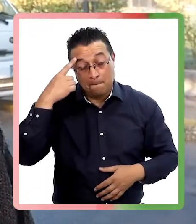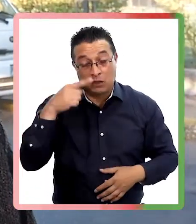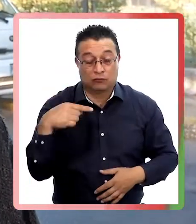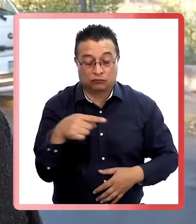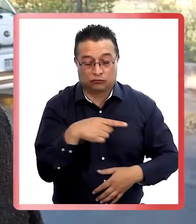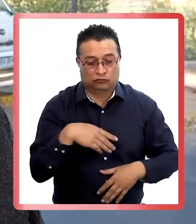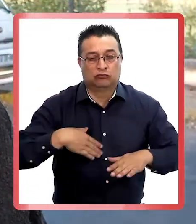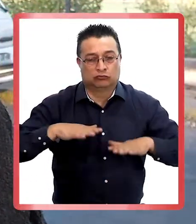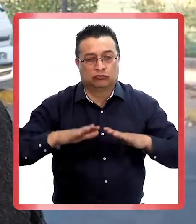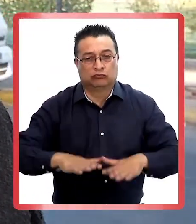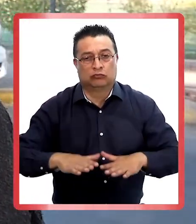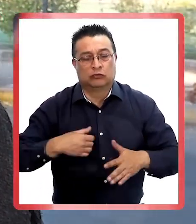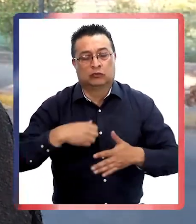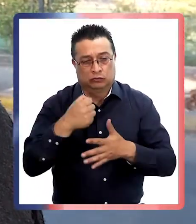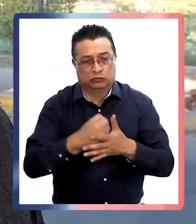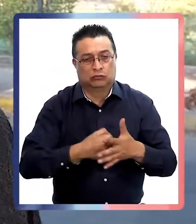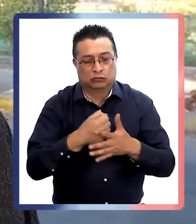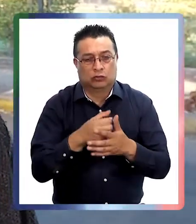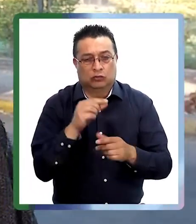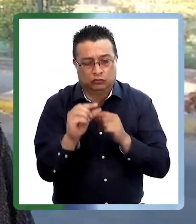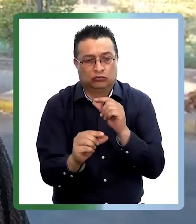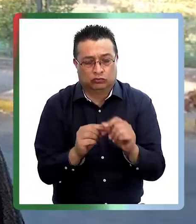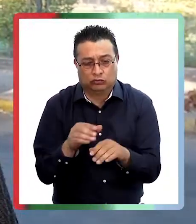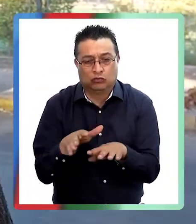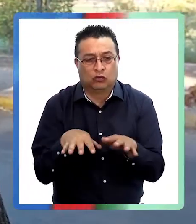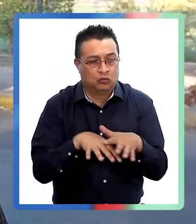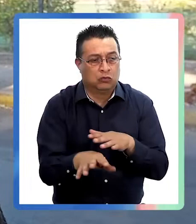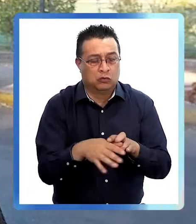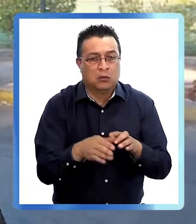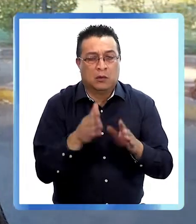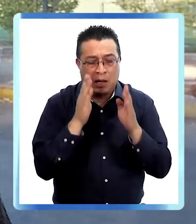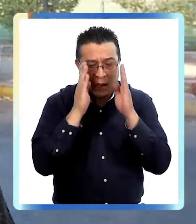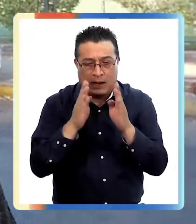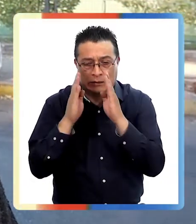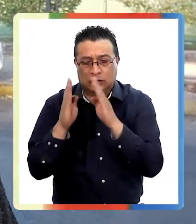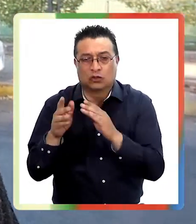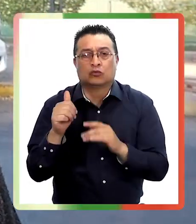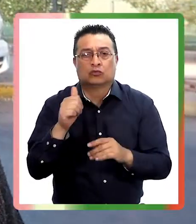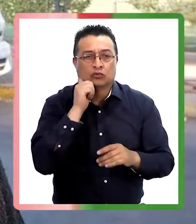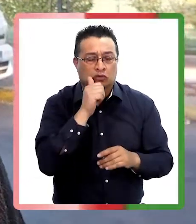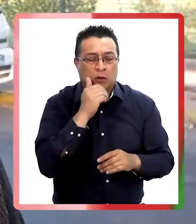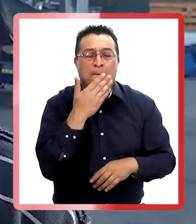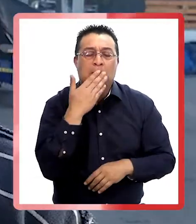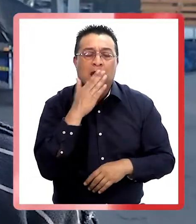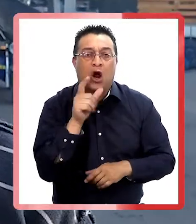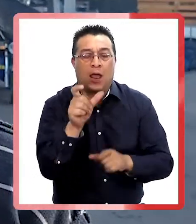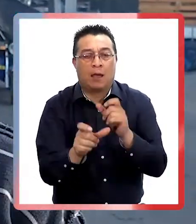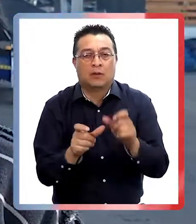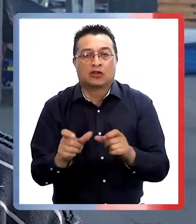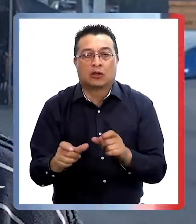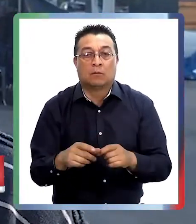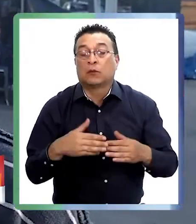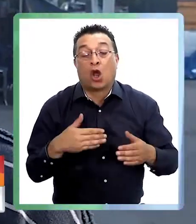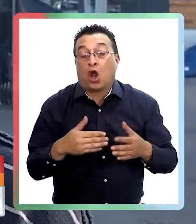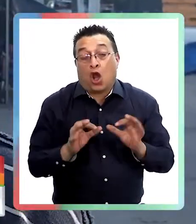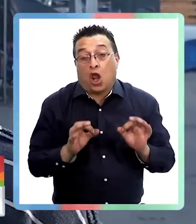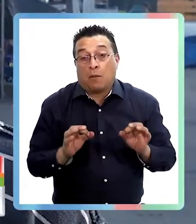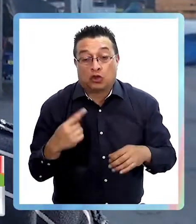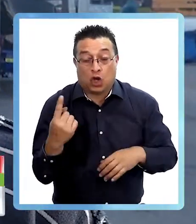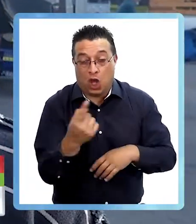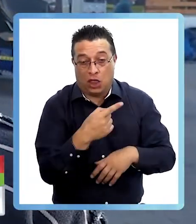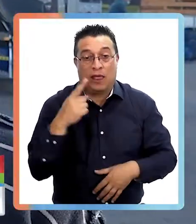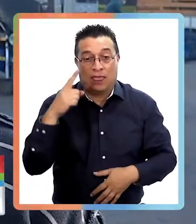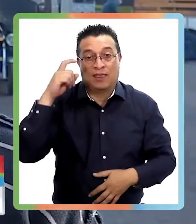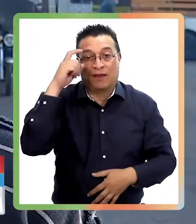aquí combatiendo con nuestro alcohol, con los guantes, para poder ir atendiendo cada día mejor a nuestros clientes. Naturalmente que a todos nos complica,